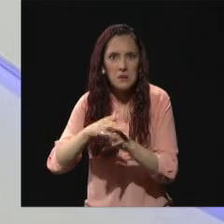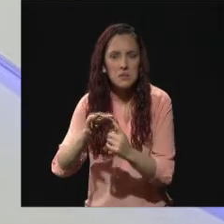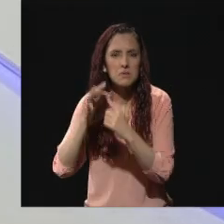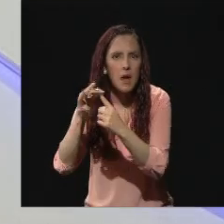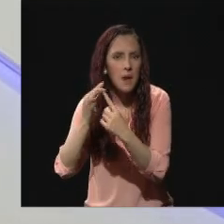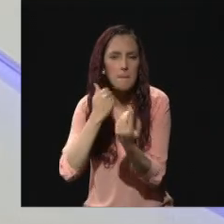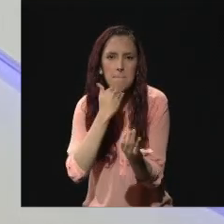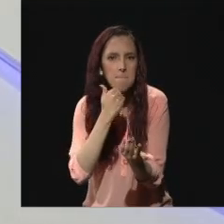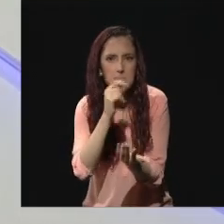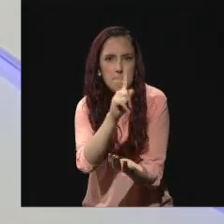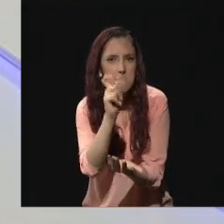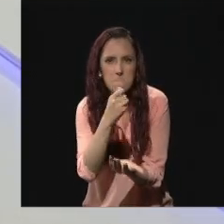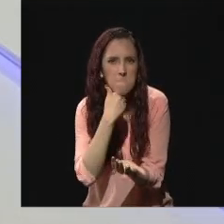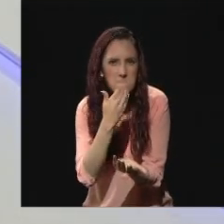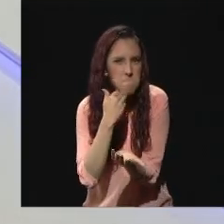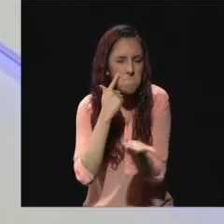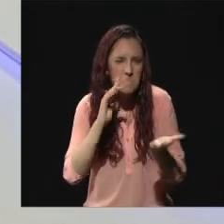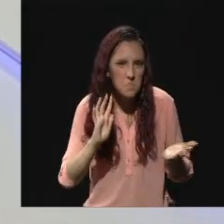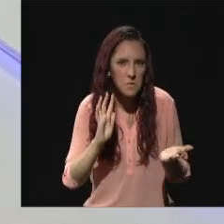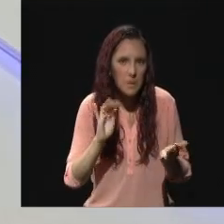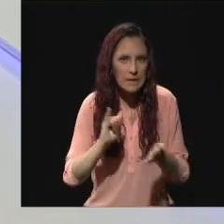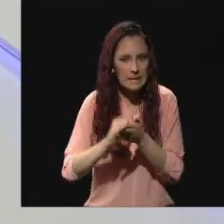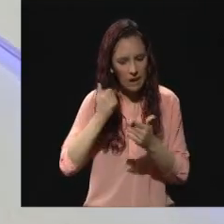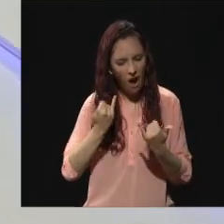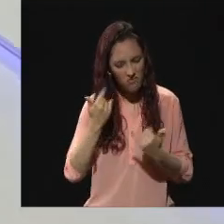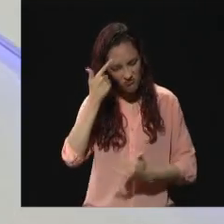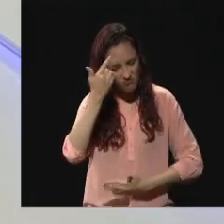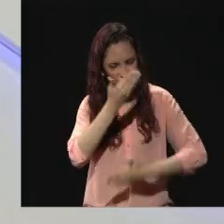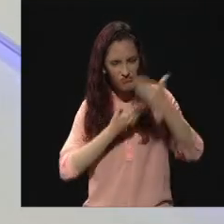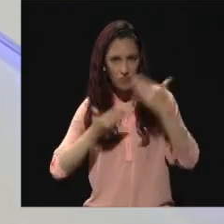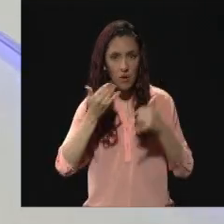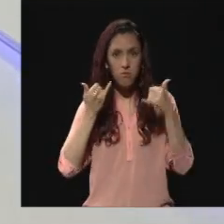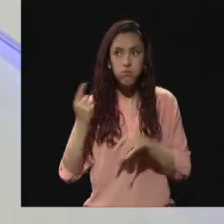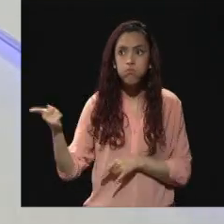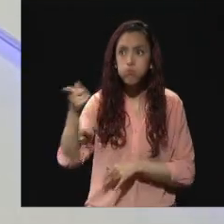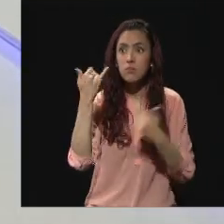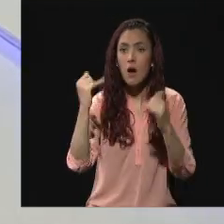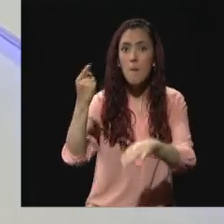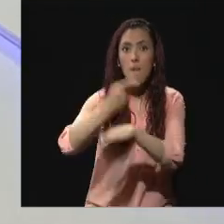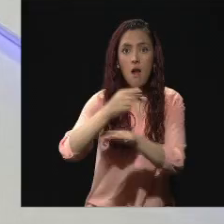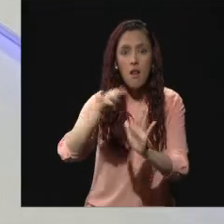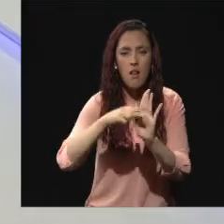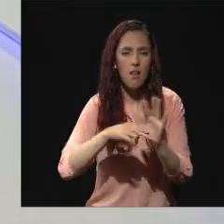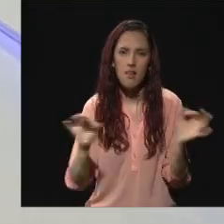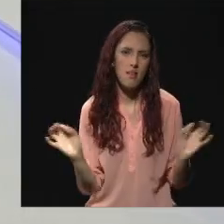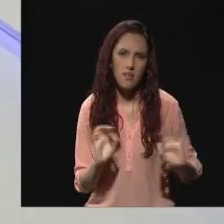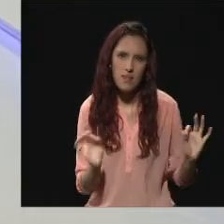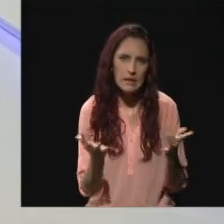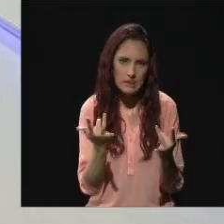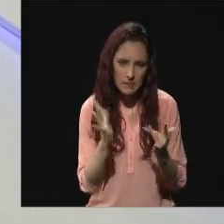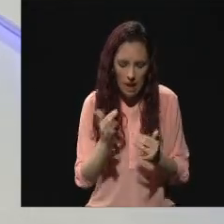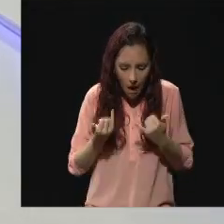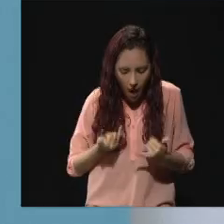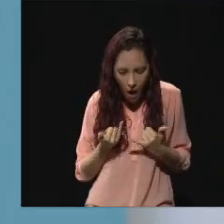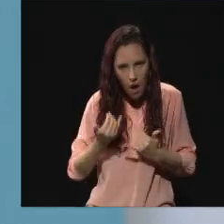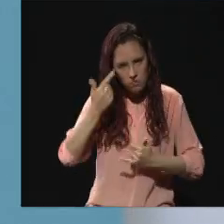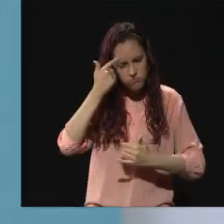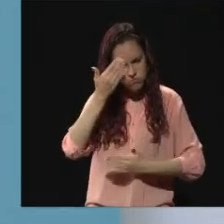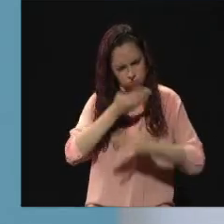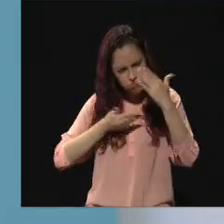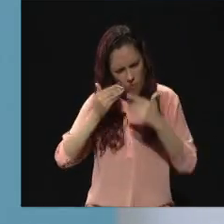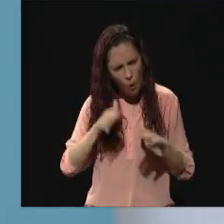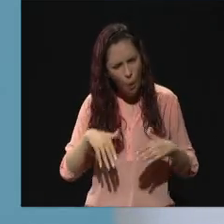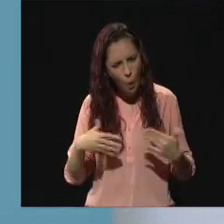entrada en especial y eso si lo vamos a estar estudiando porque eso aún no está regulado ninguna parte lo que sí regula lo que estamos estudiando es cómo